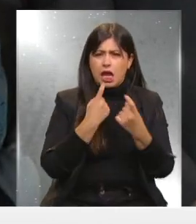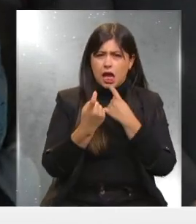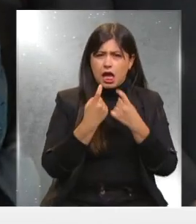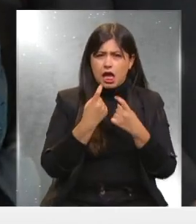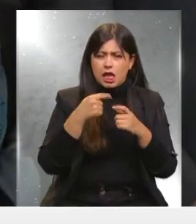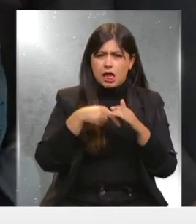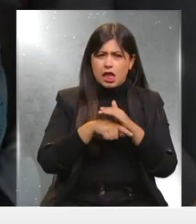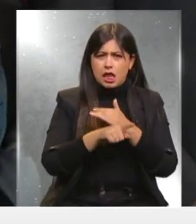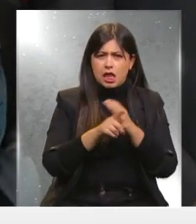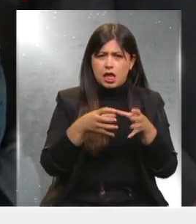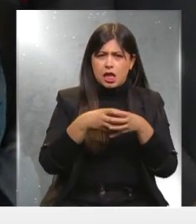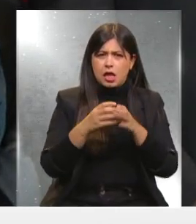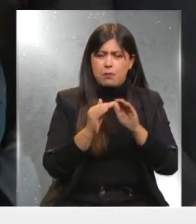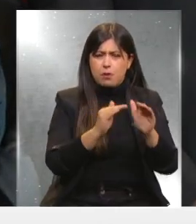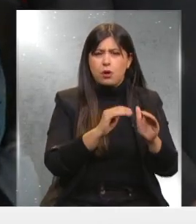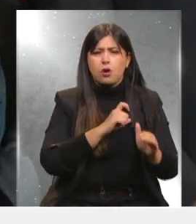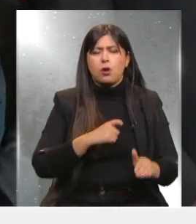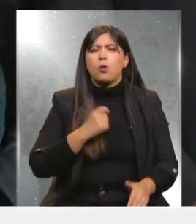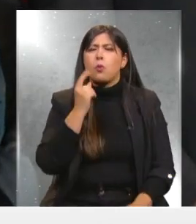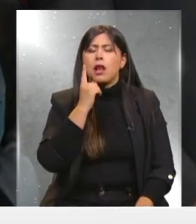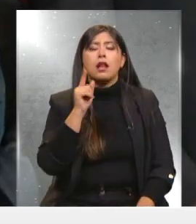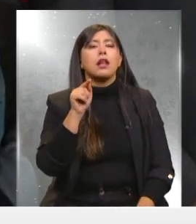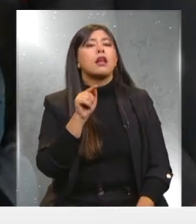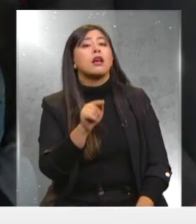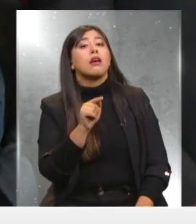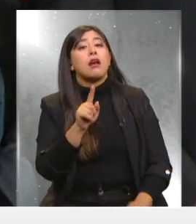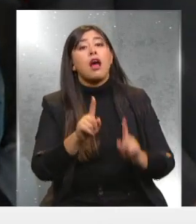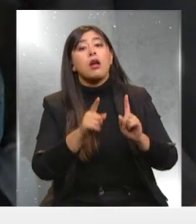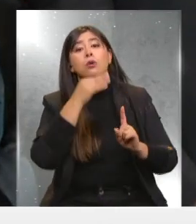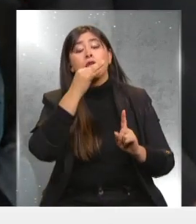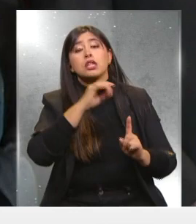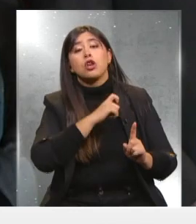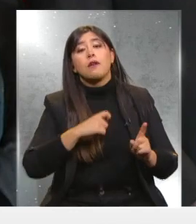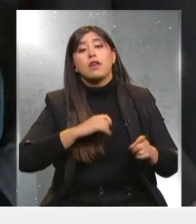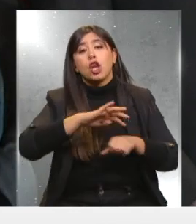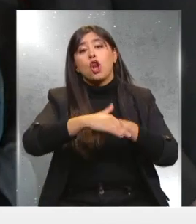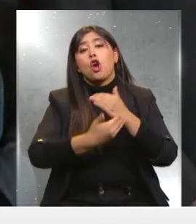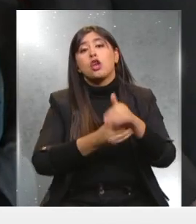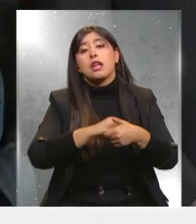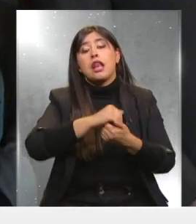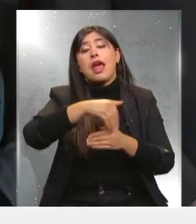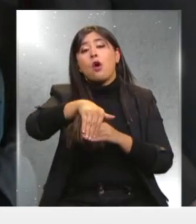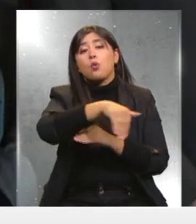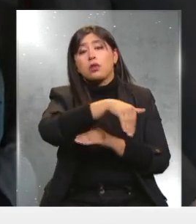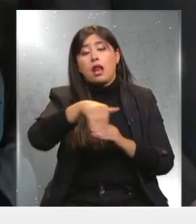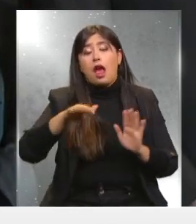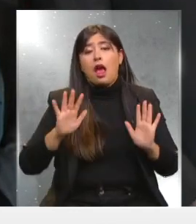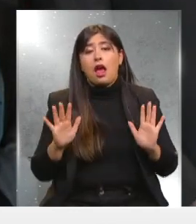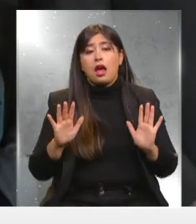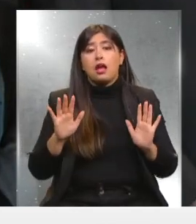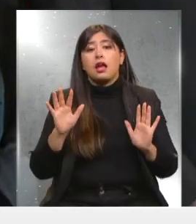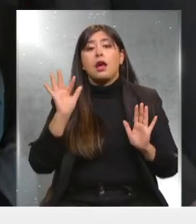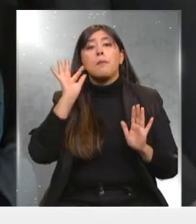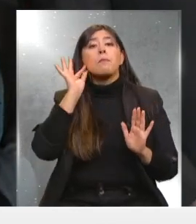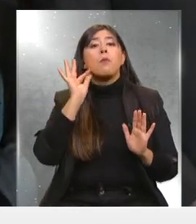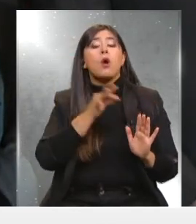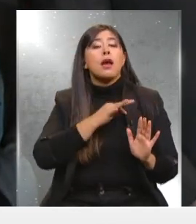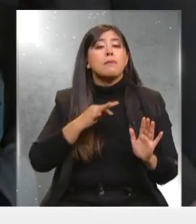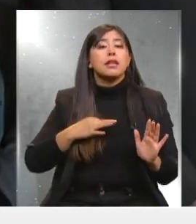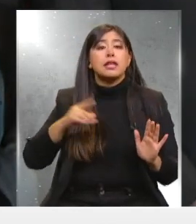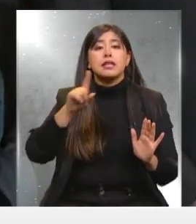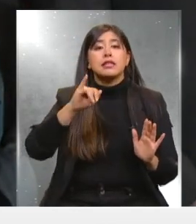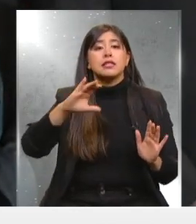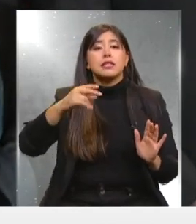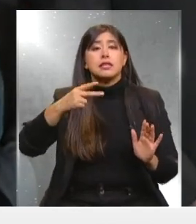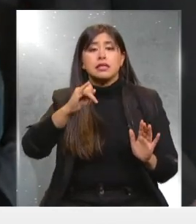interno oficialista algunos dicen que el gobierno debiese ser neutral y no ha dicho usted o la ministra s han dicho que que no van a